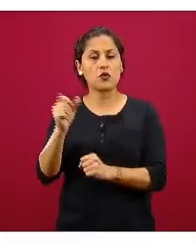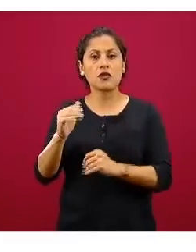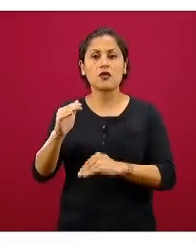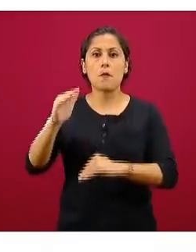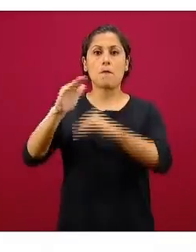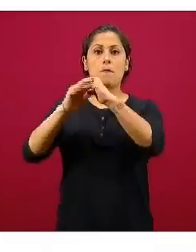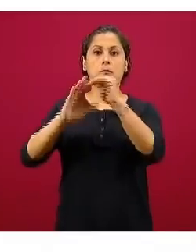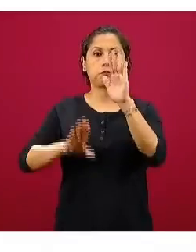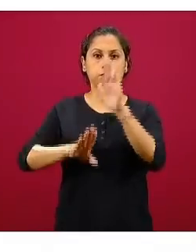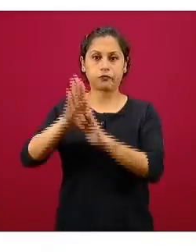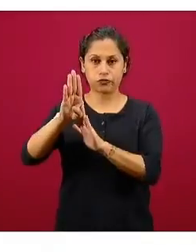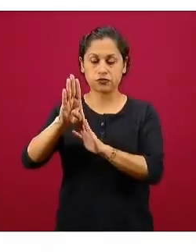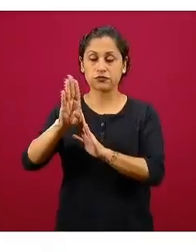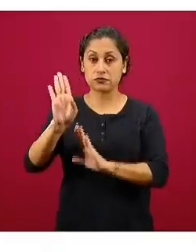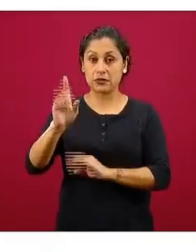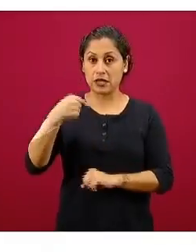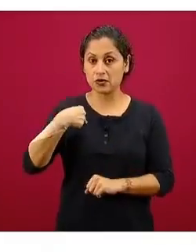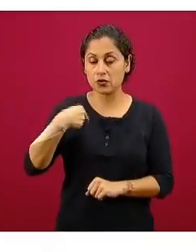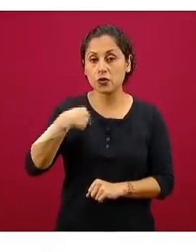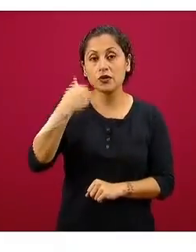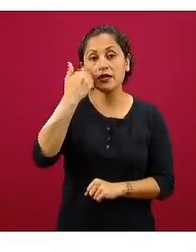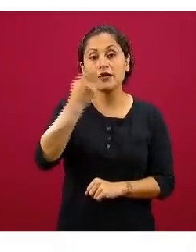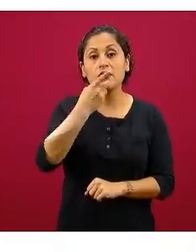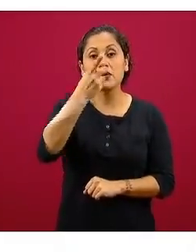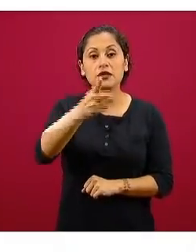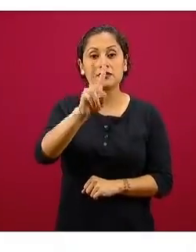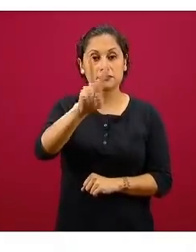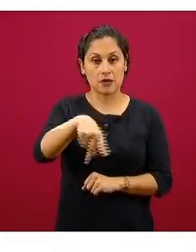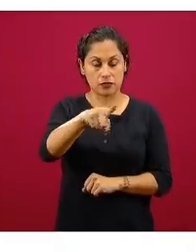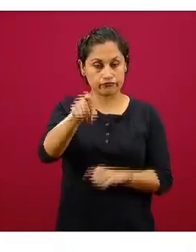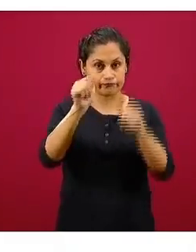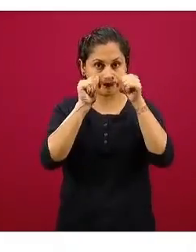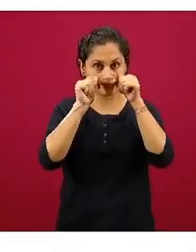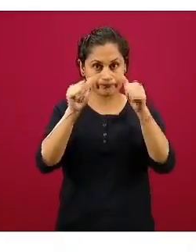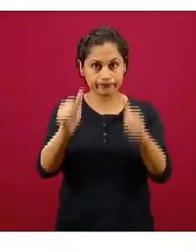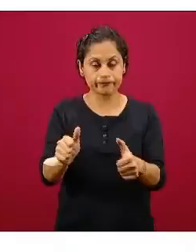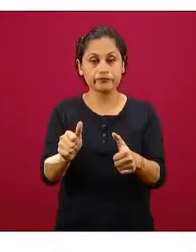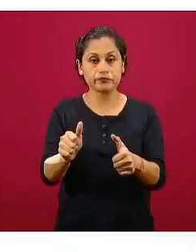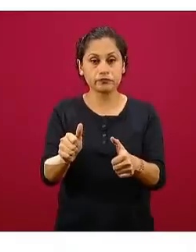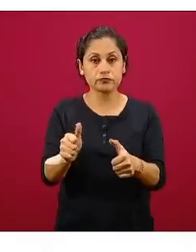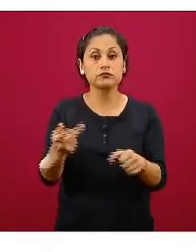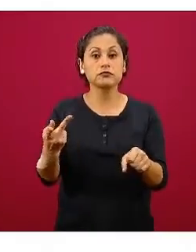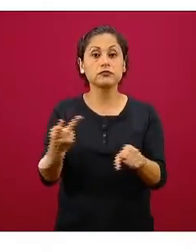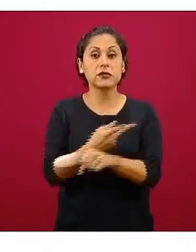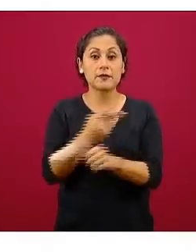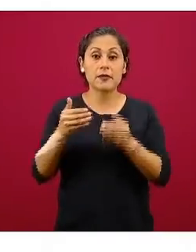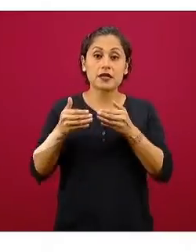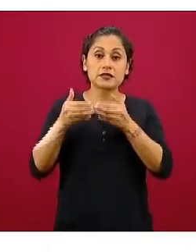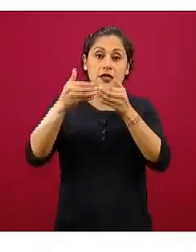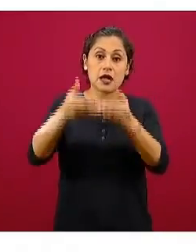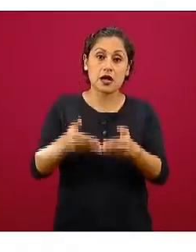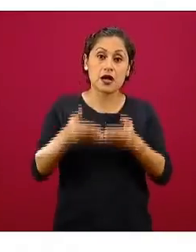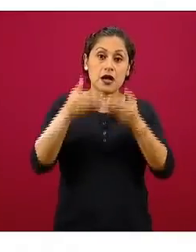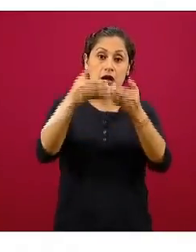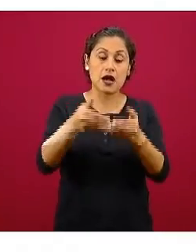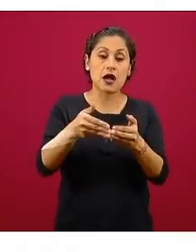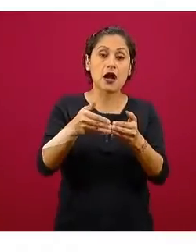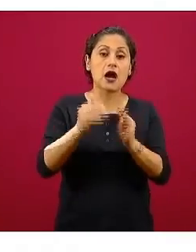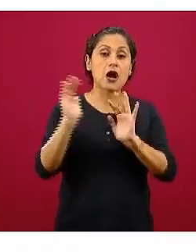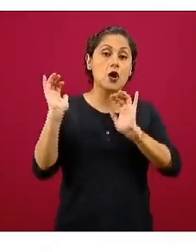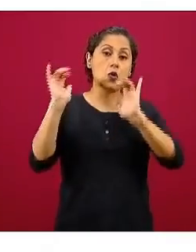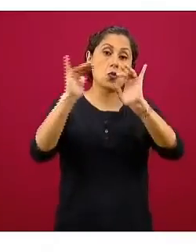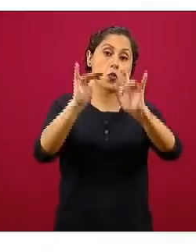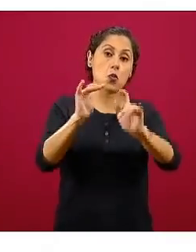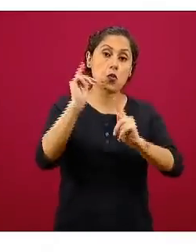Aquí aprovecho para comentar algo que es importante tener en mente. Las zonas portuarias turísticas